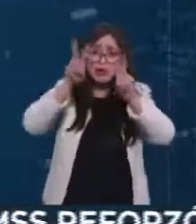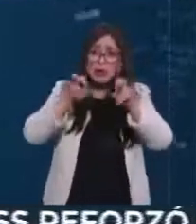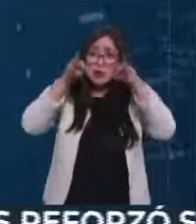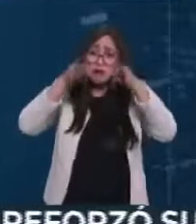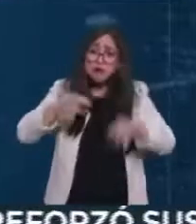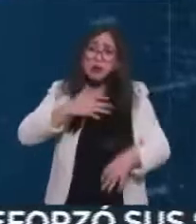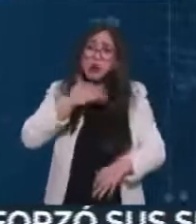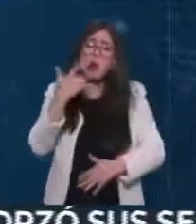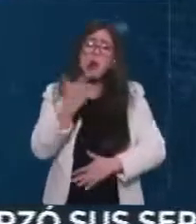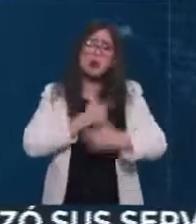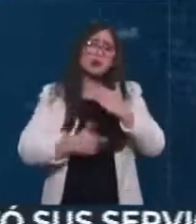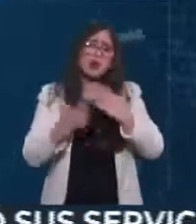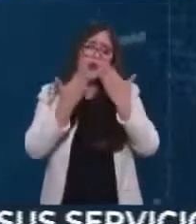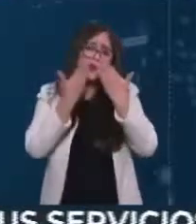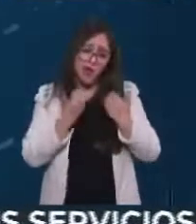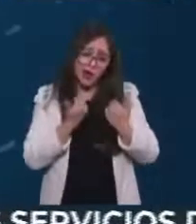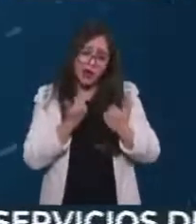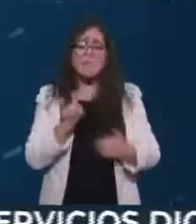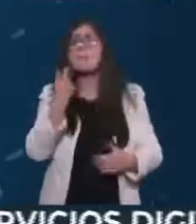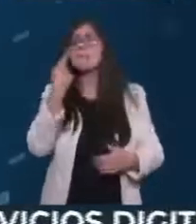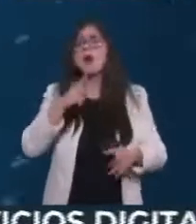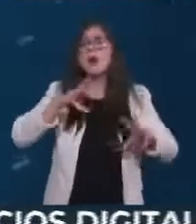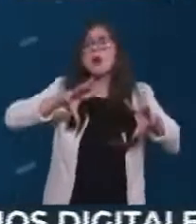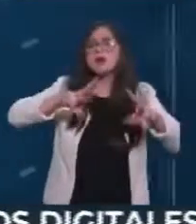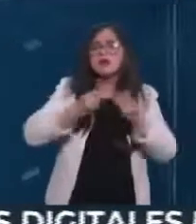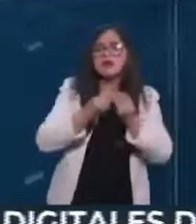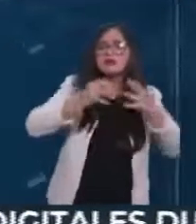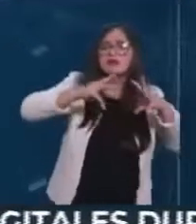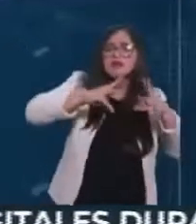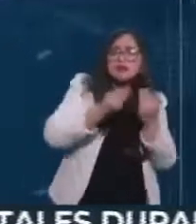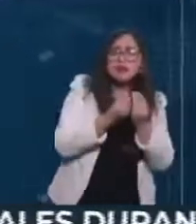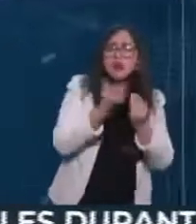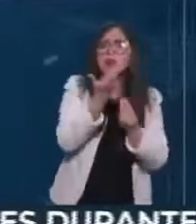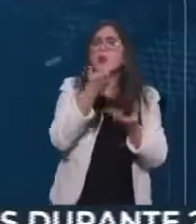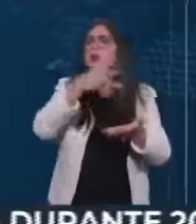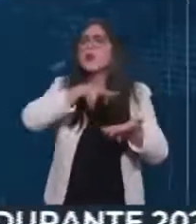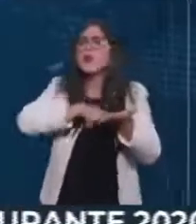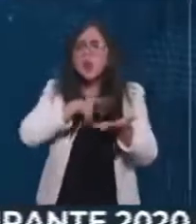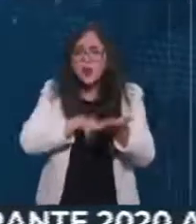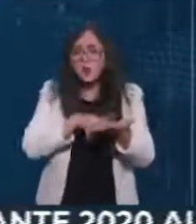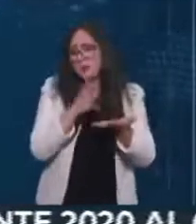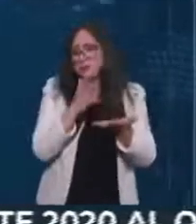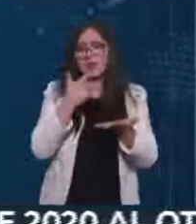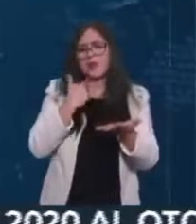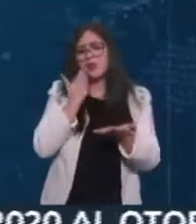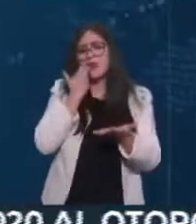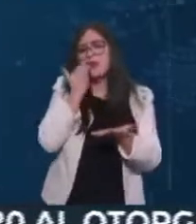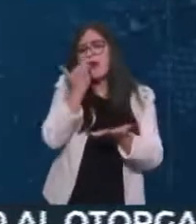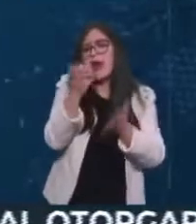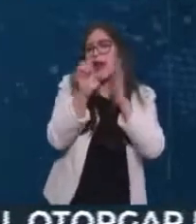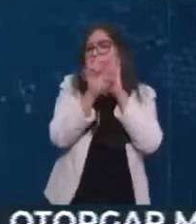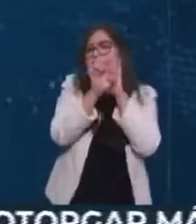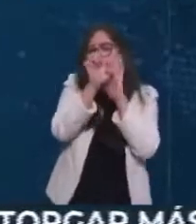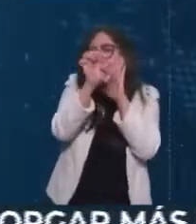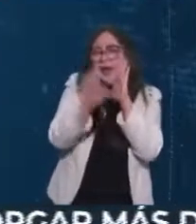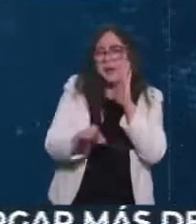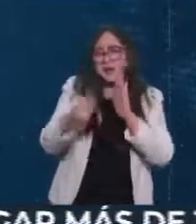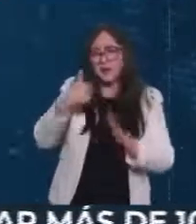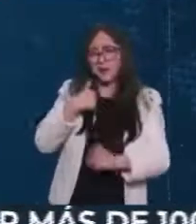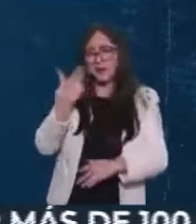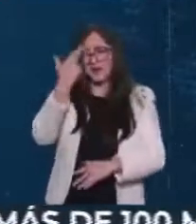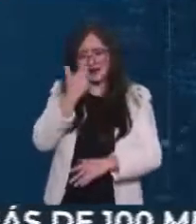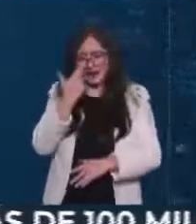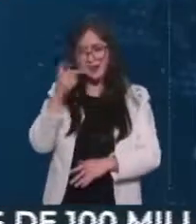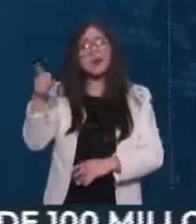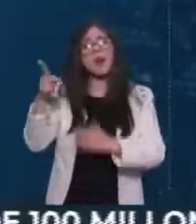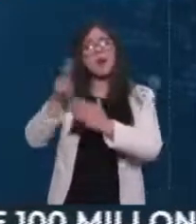Por otro lado, por los montos de lo observado, voy a dar un ejemplo que a mí me llamó la atención, el de Jóvenes Construyendo